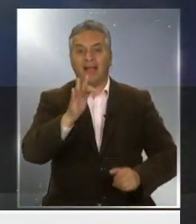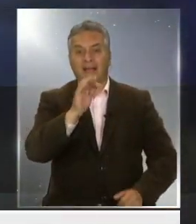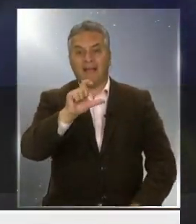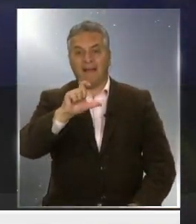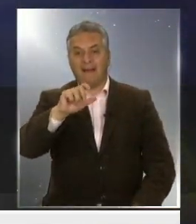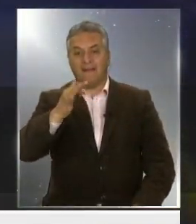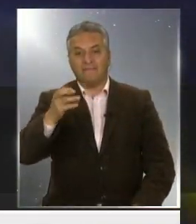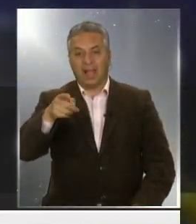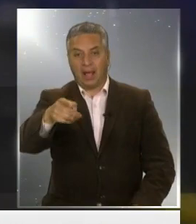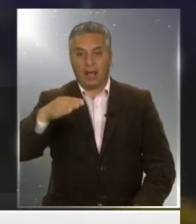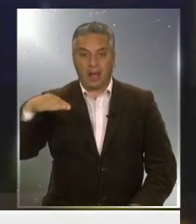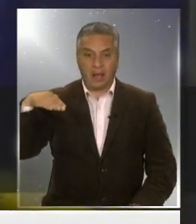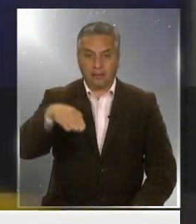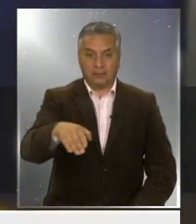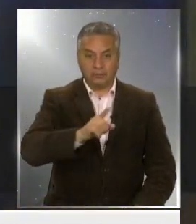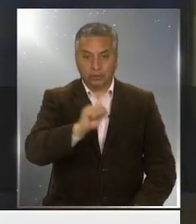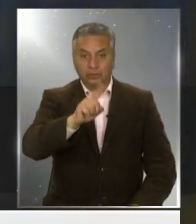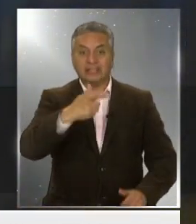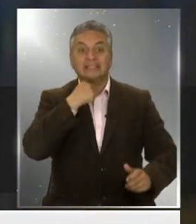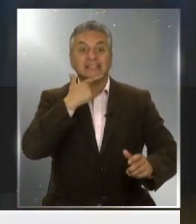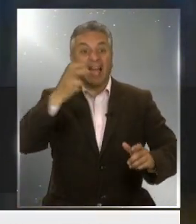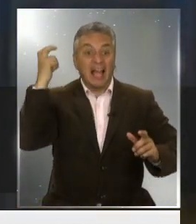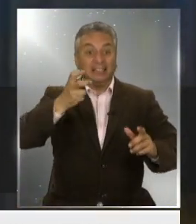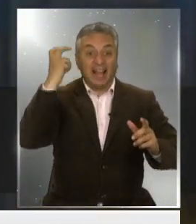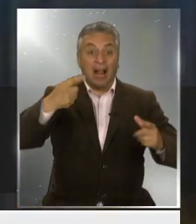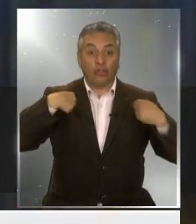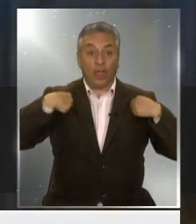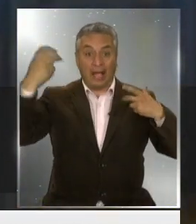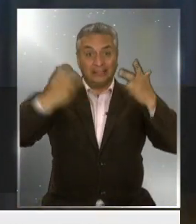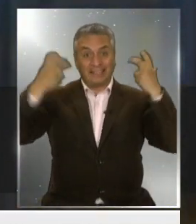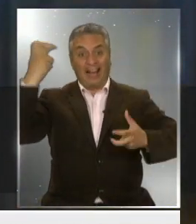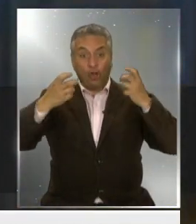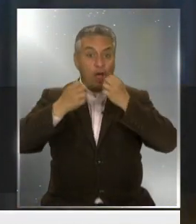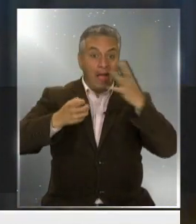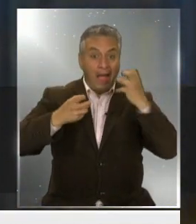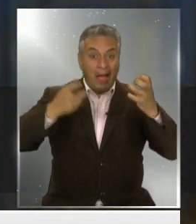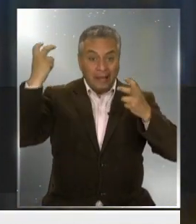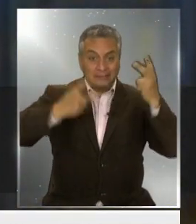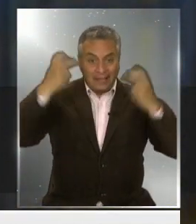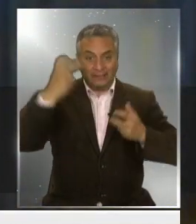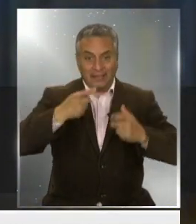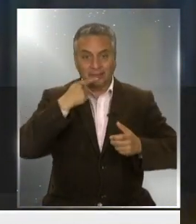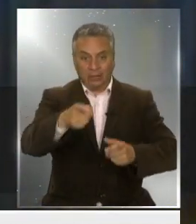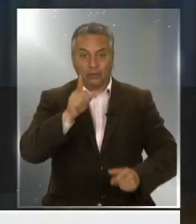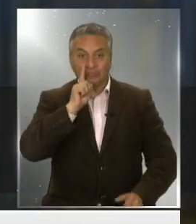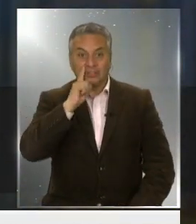está la que está, güey. Me quedo asaltando, me están asaltando aquí.